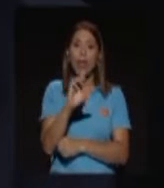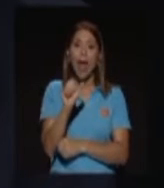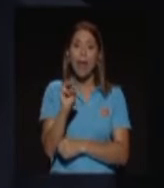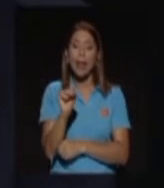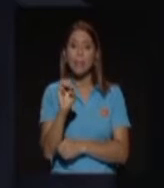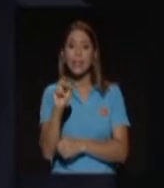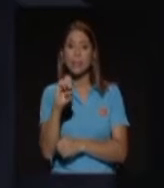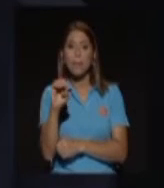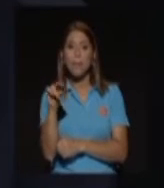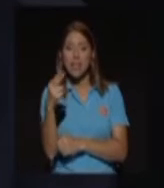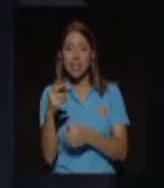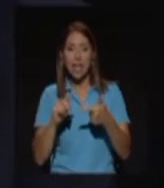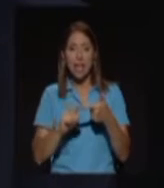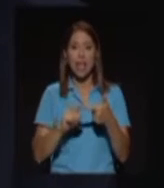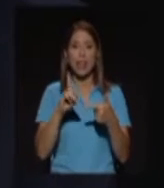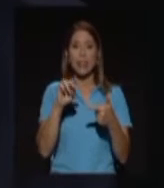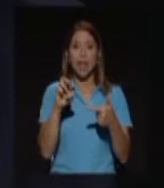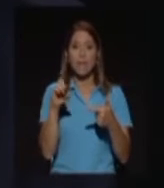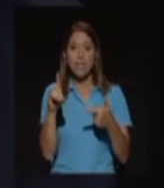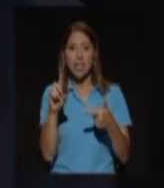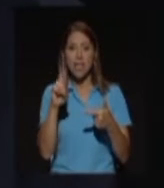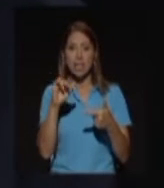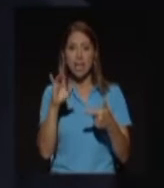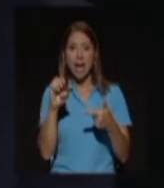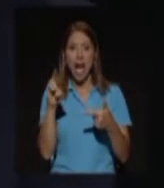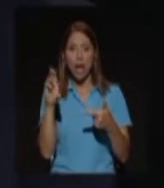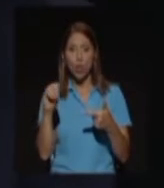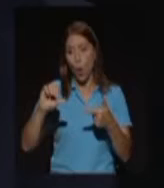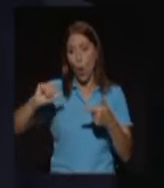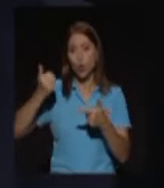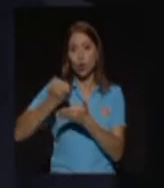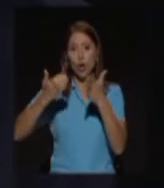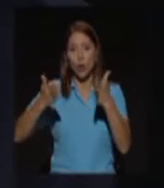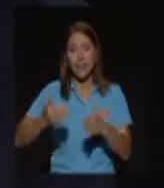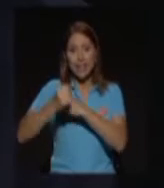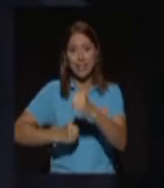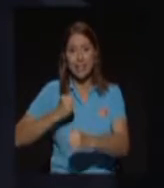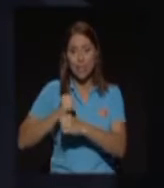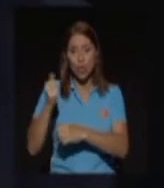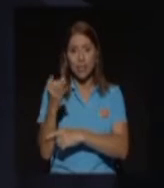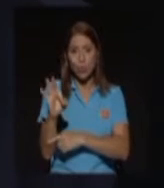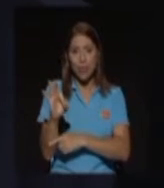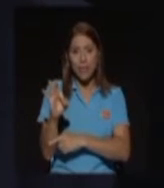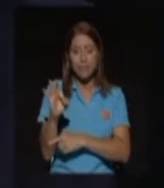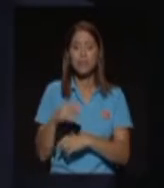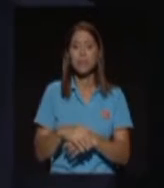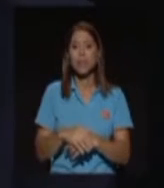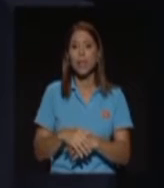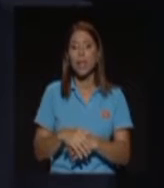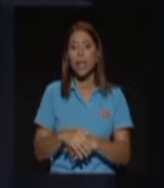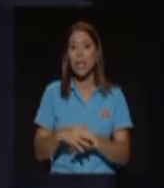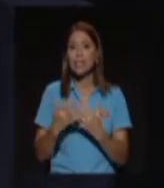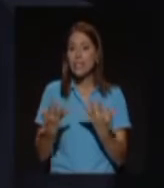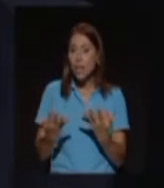David Ricardo y de otros economistas ingleses del siglo XIX, sino que